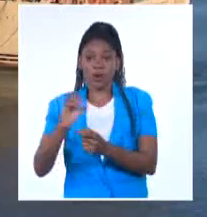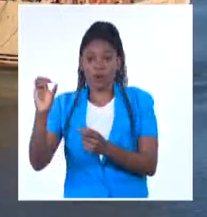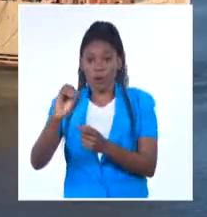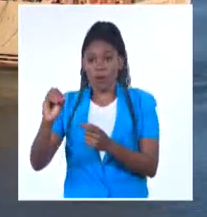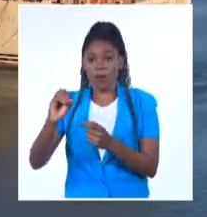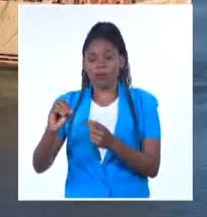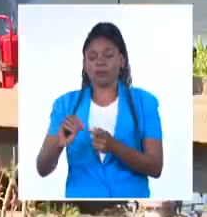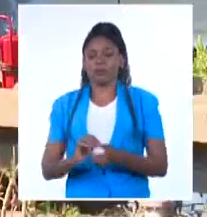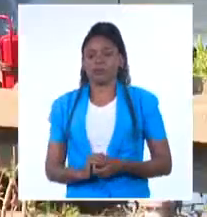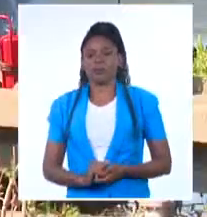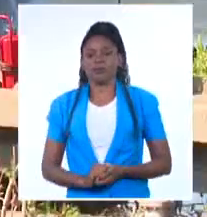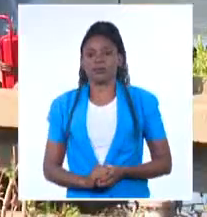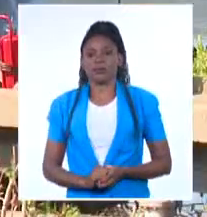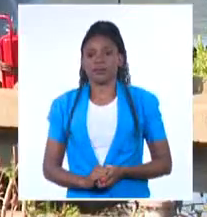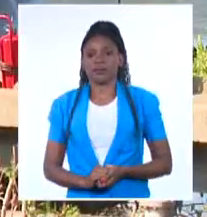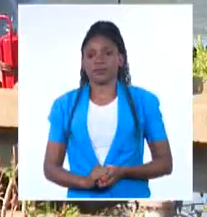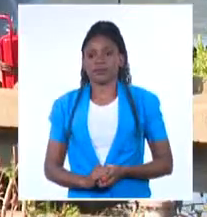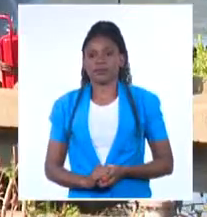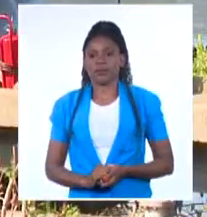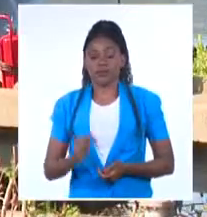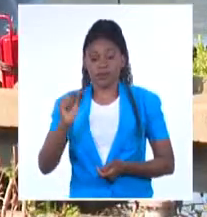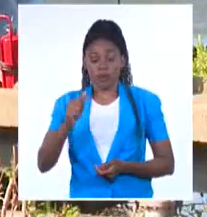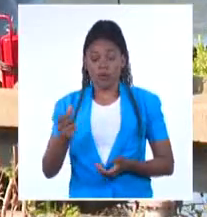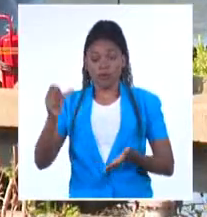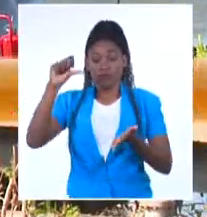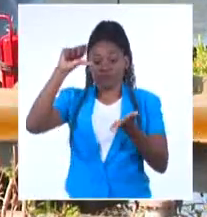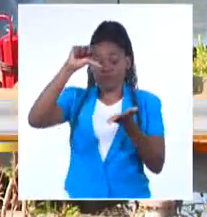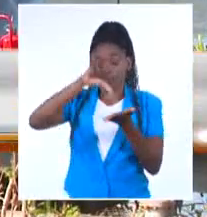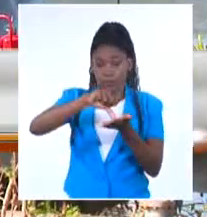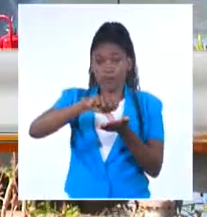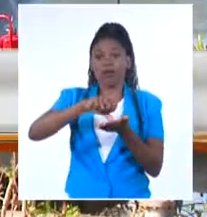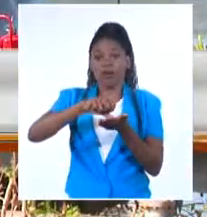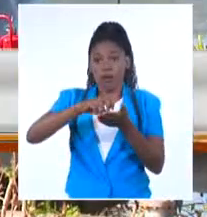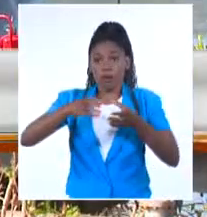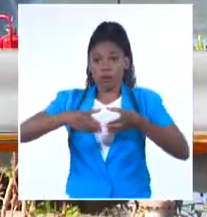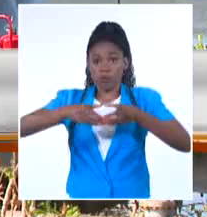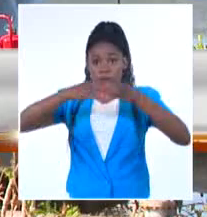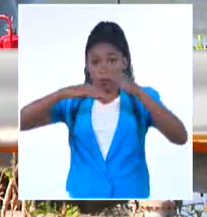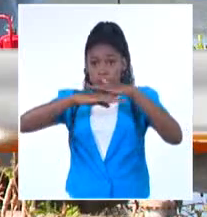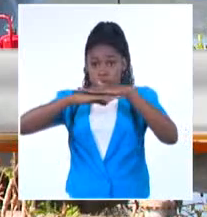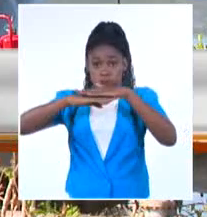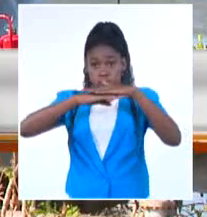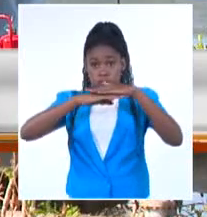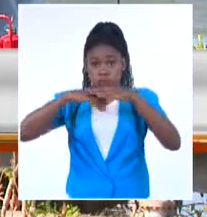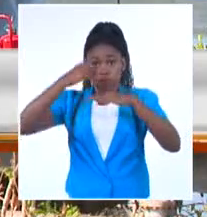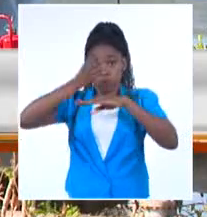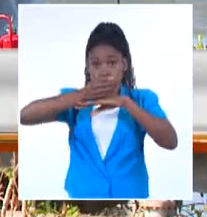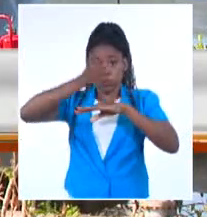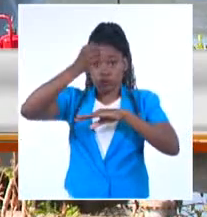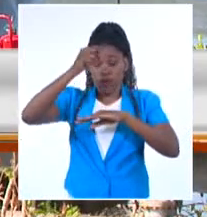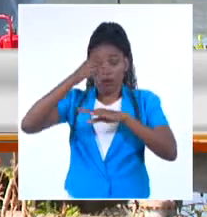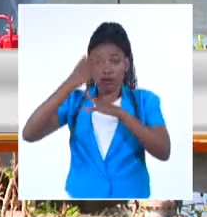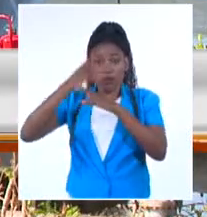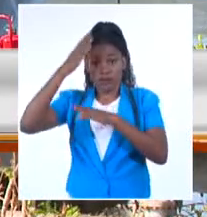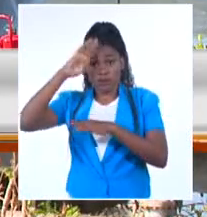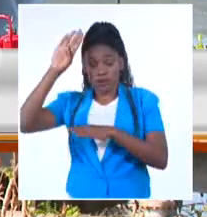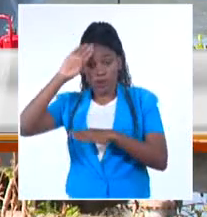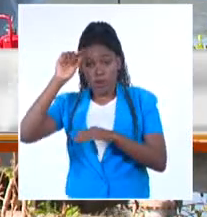del país. Con la instalación de esta central de generación flotante aquí en la zona de Santiago de